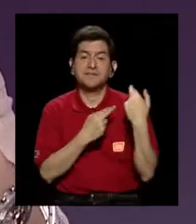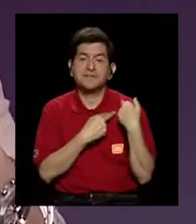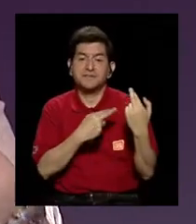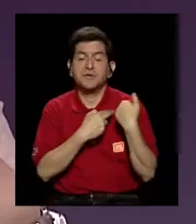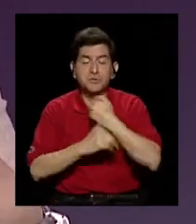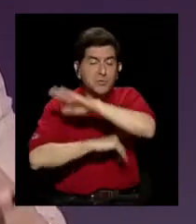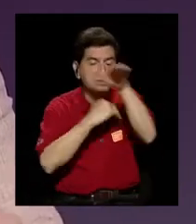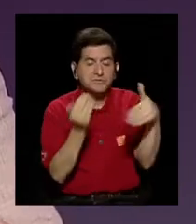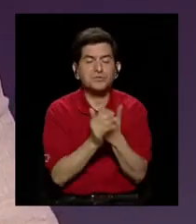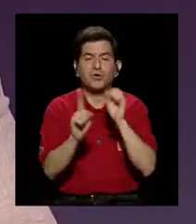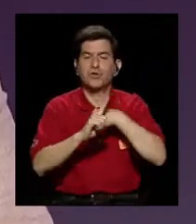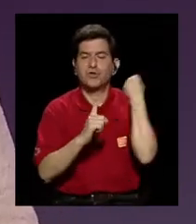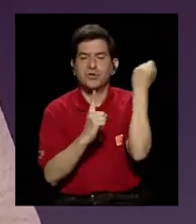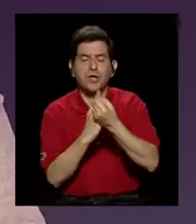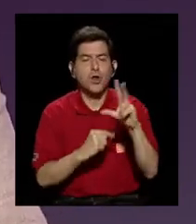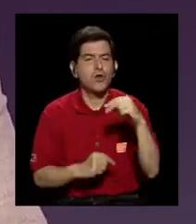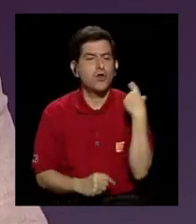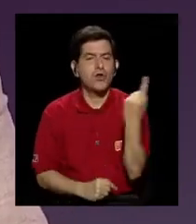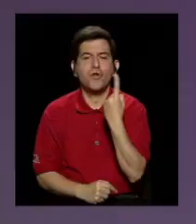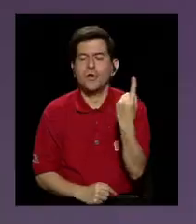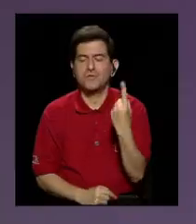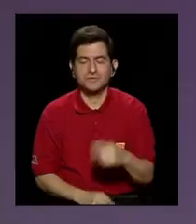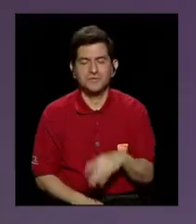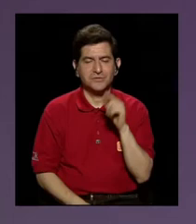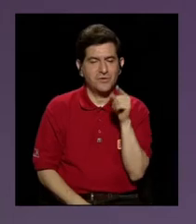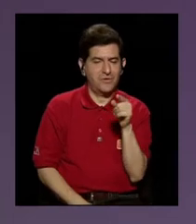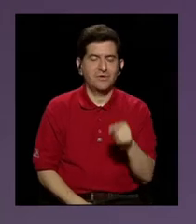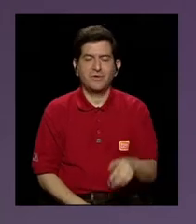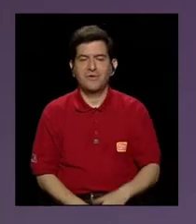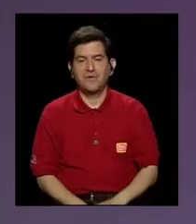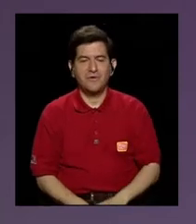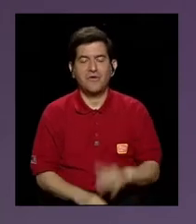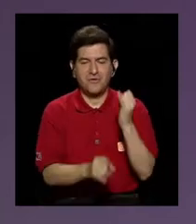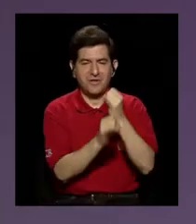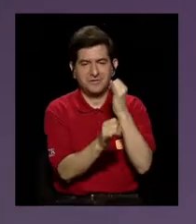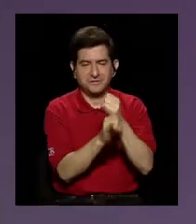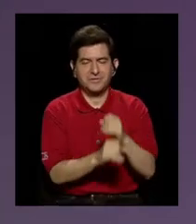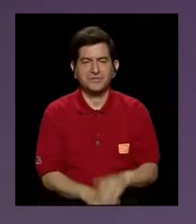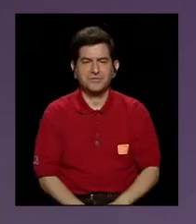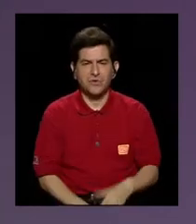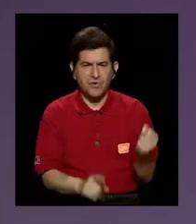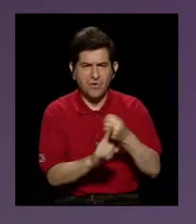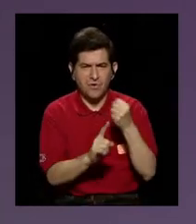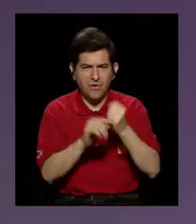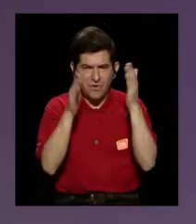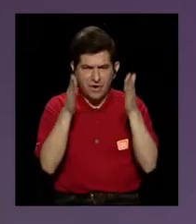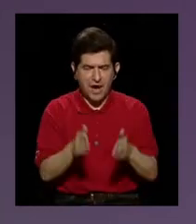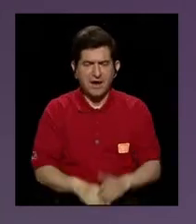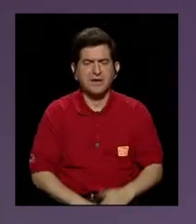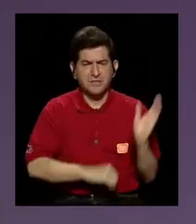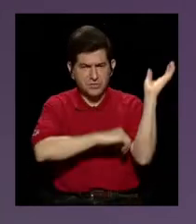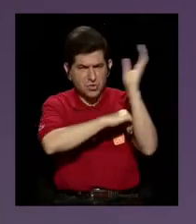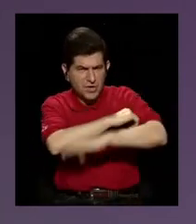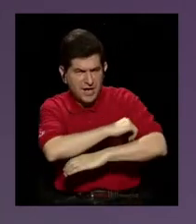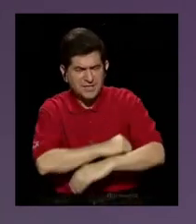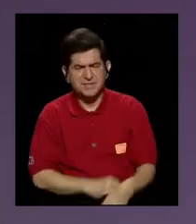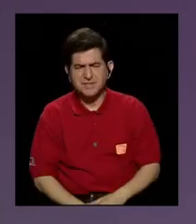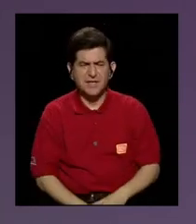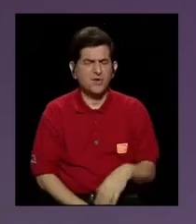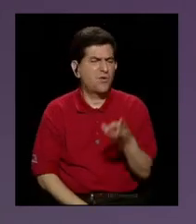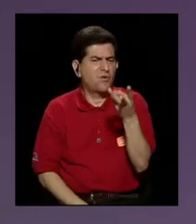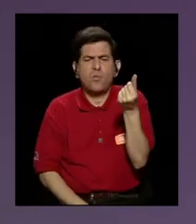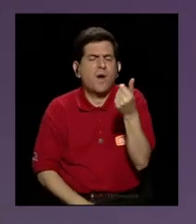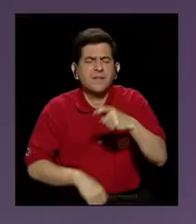de toda la sociedad, no solamente de la institución. ¿El agresor sufre una pena penal? ¿De qué es esta pena?